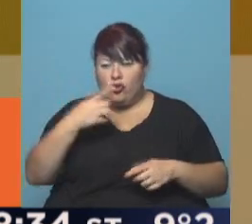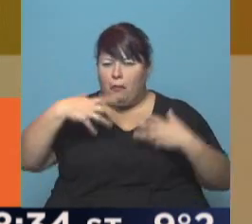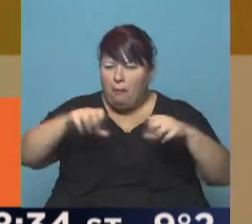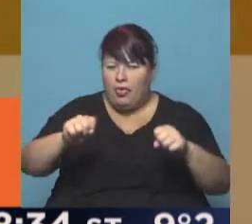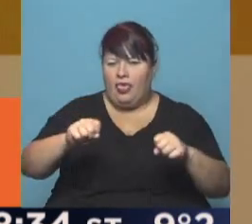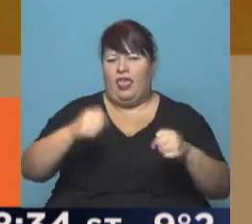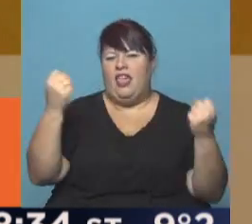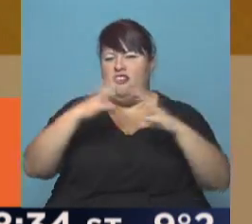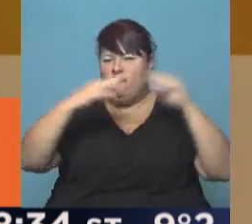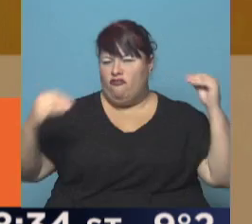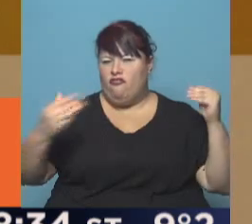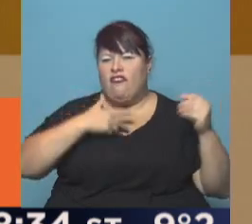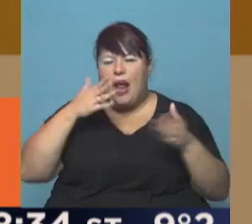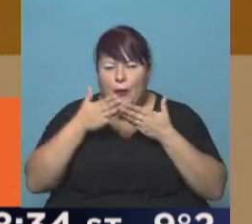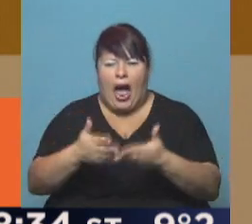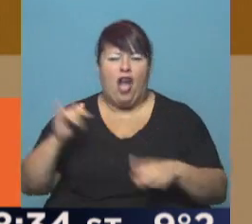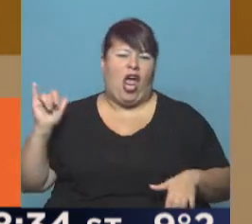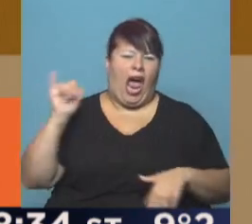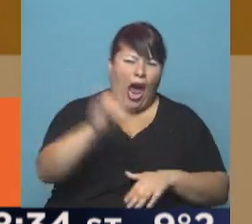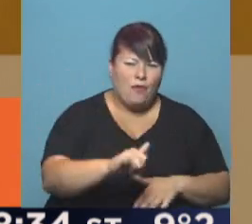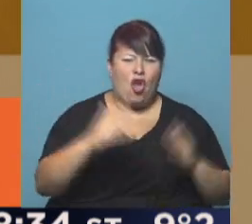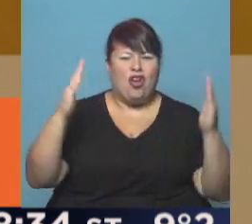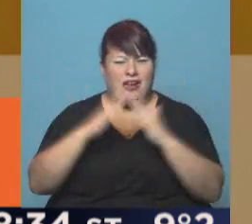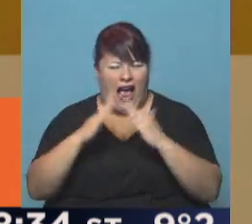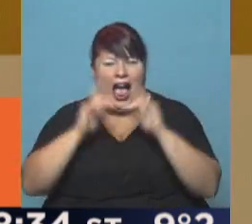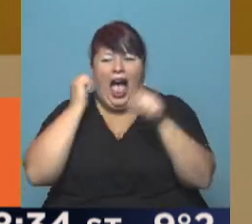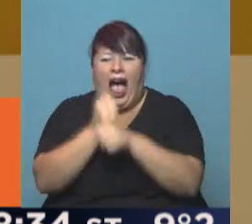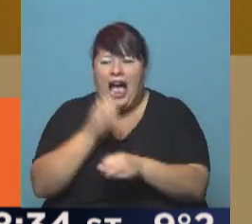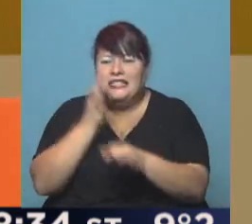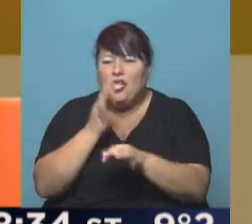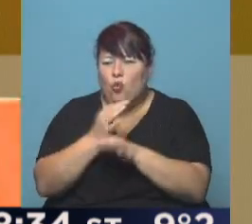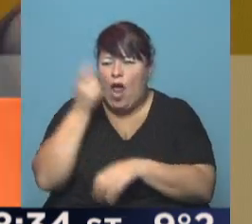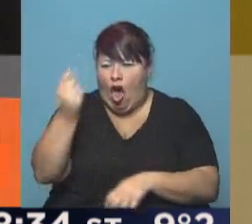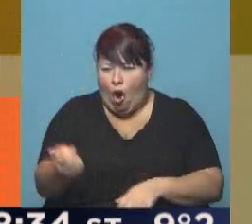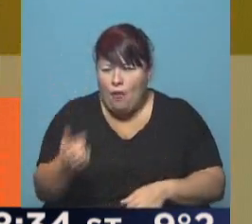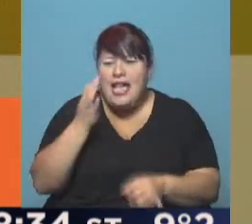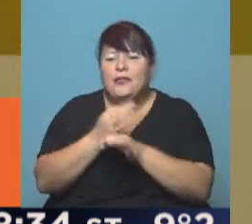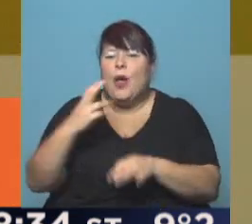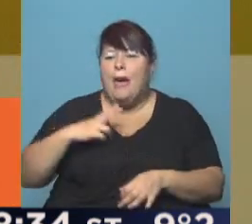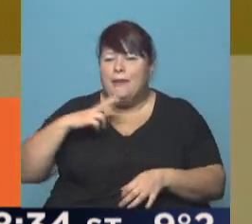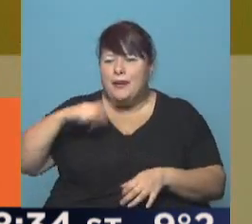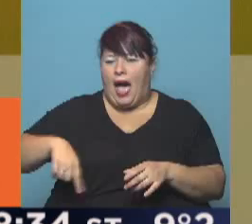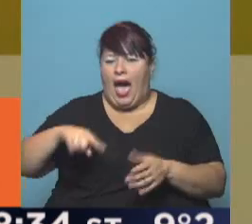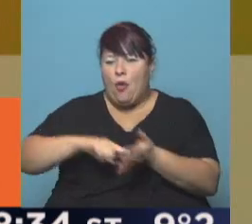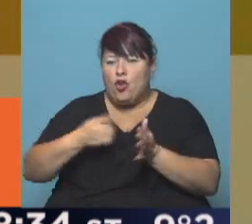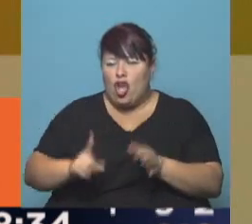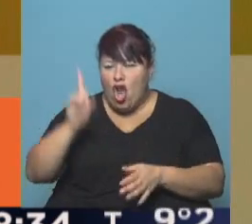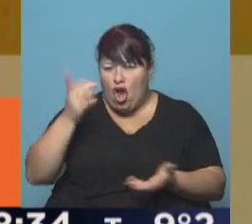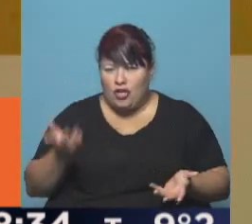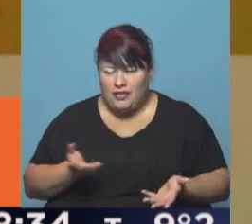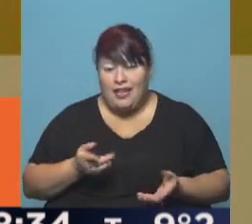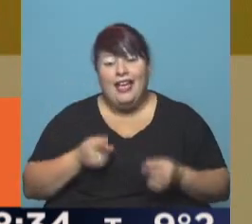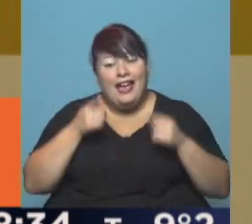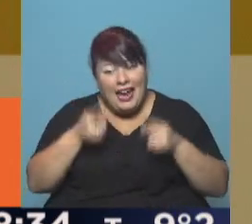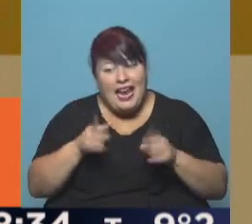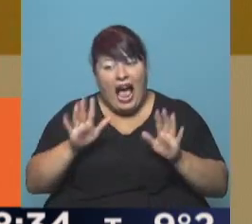encontramos Ferrari, barcos, aviones, inmuebles, hasta una escuela habían comprado, una escuela privada acá en el norte de la ciudad. Eso